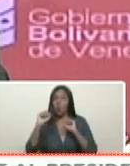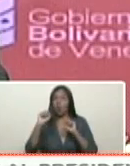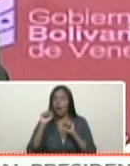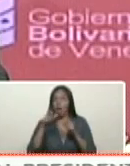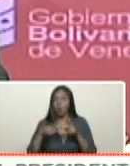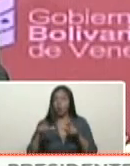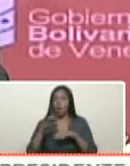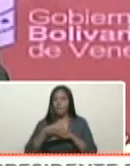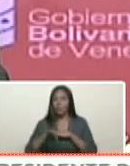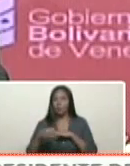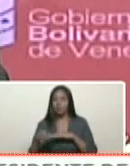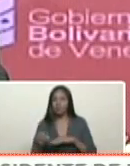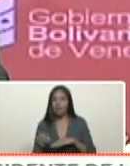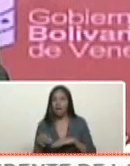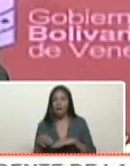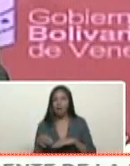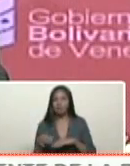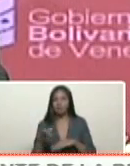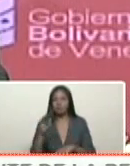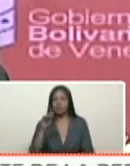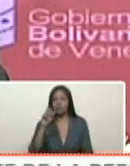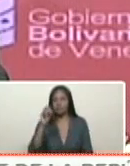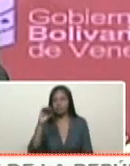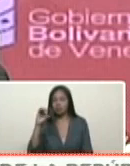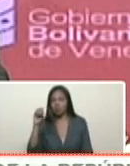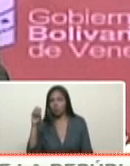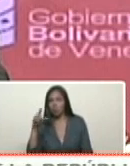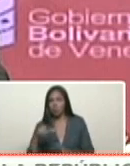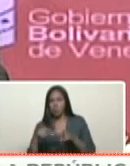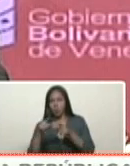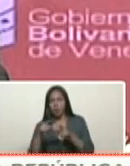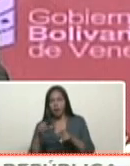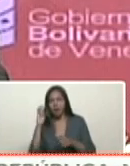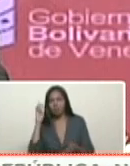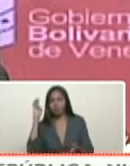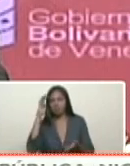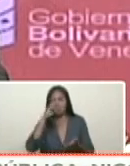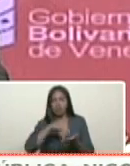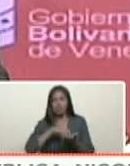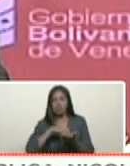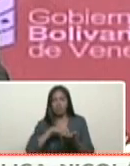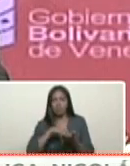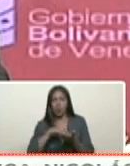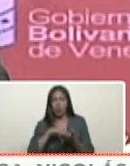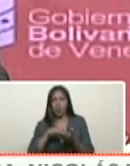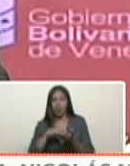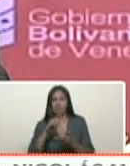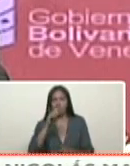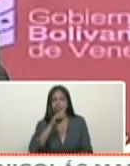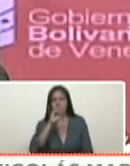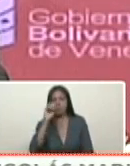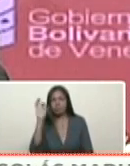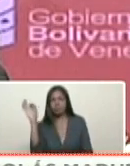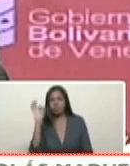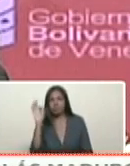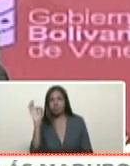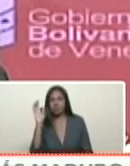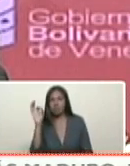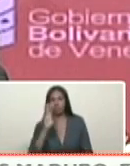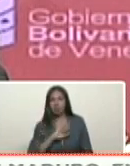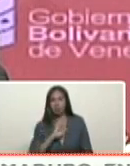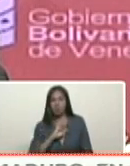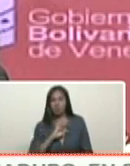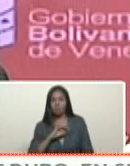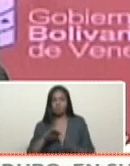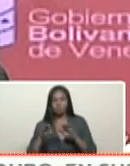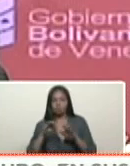municipio Francisco Linares Alcántara del estado de Aragua como municipio 100%